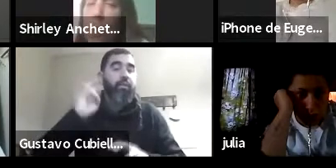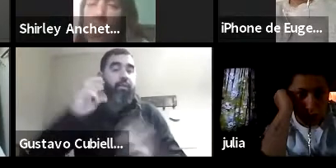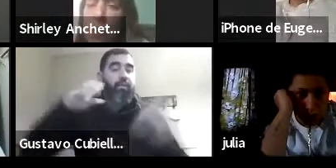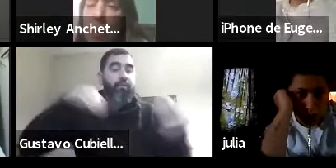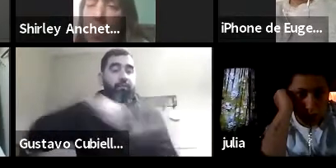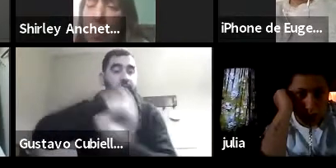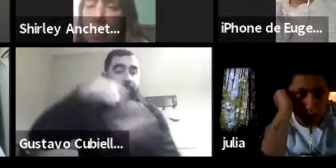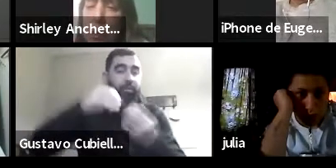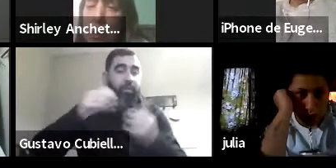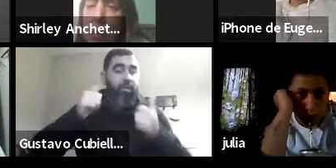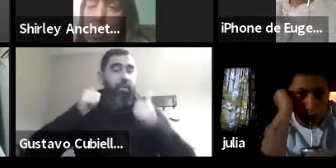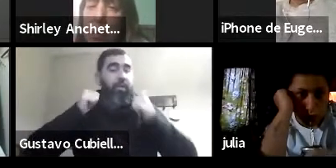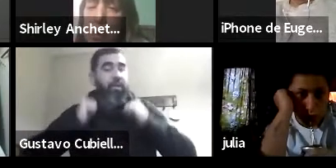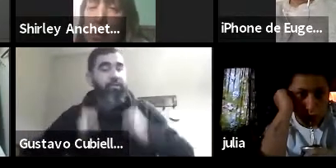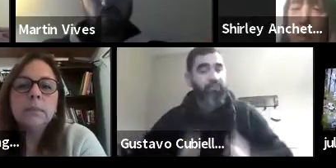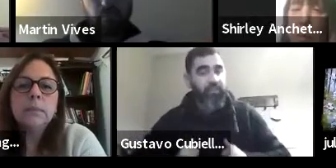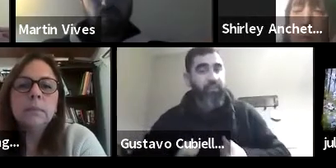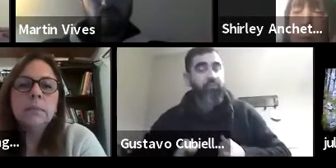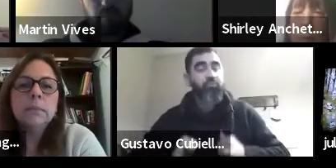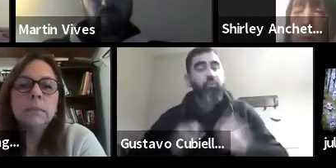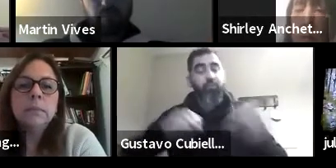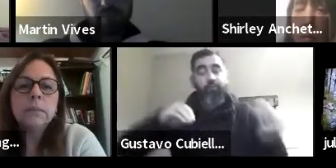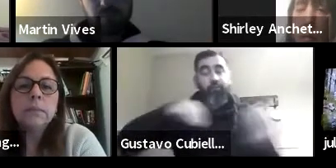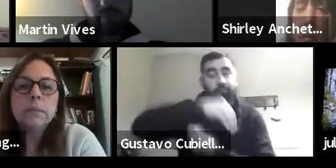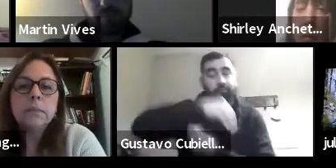cansancio, el núcleo familiar,